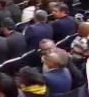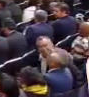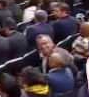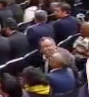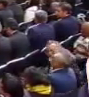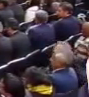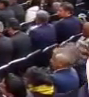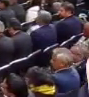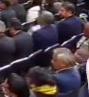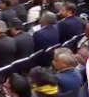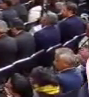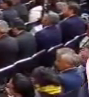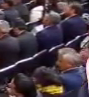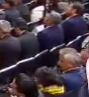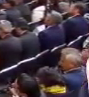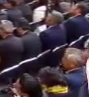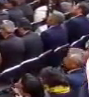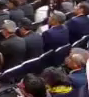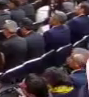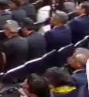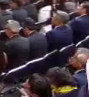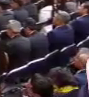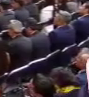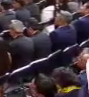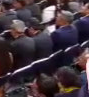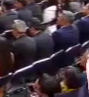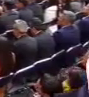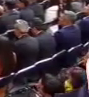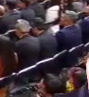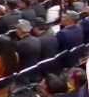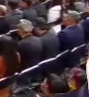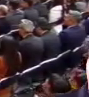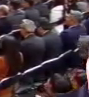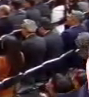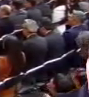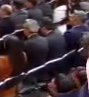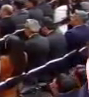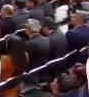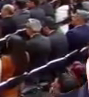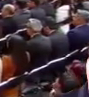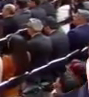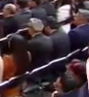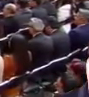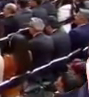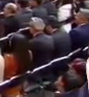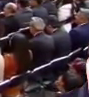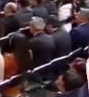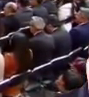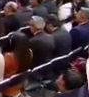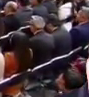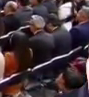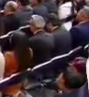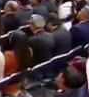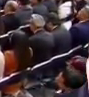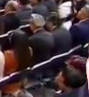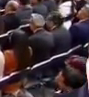De antemano, una disculpa por mi estado de salud, pero no me iba a perder este evento histórico. Por nada.